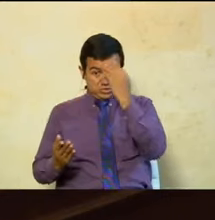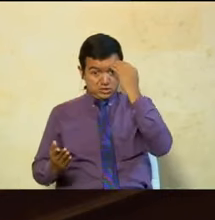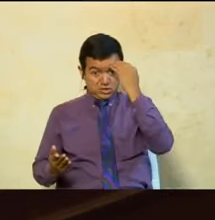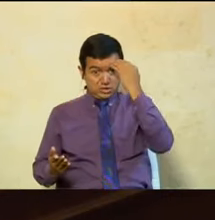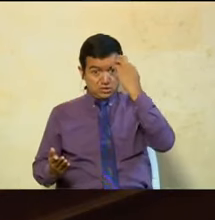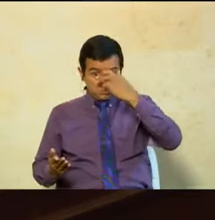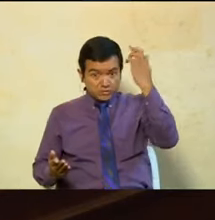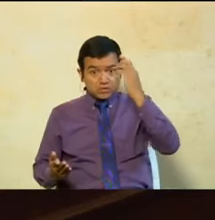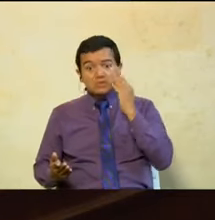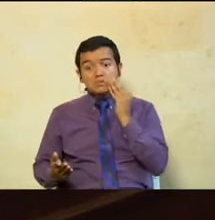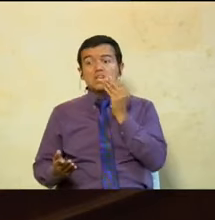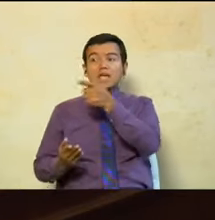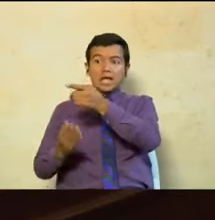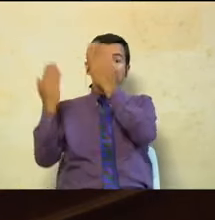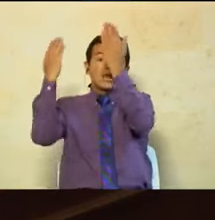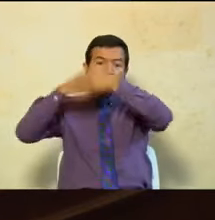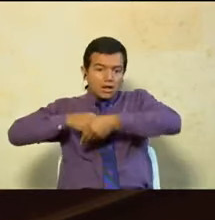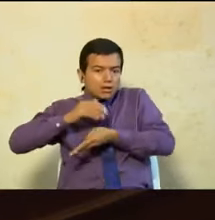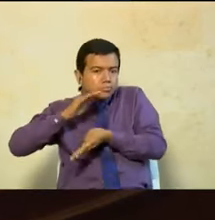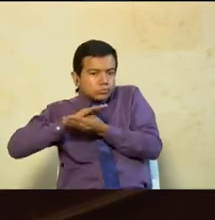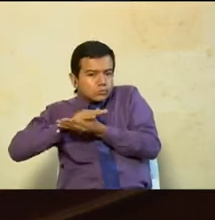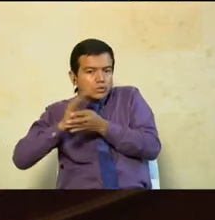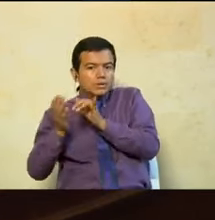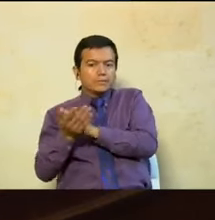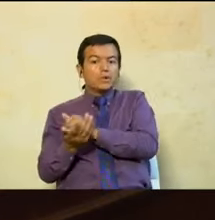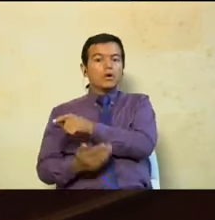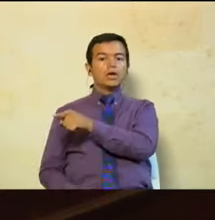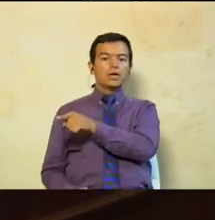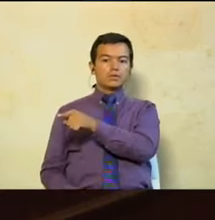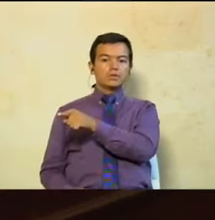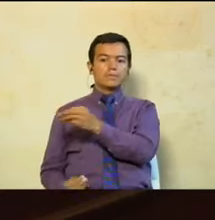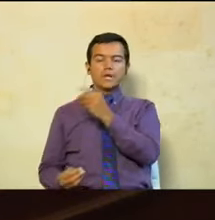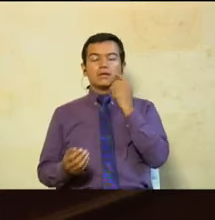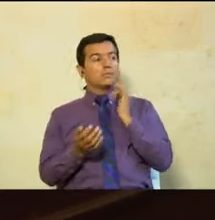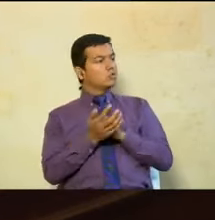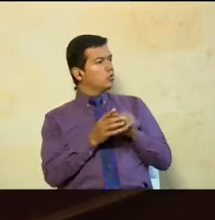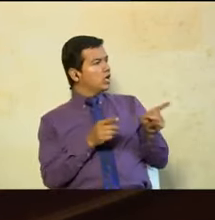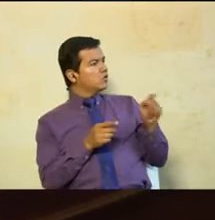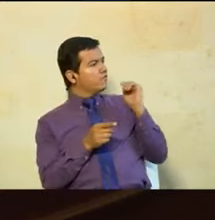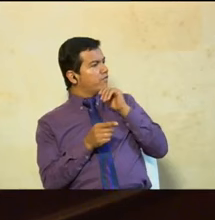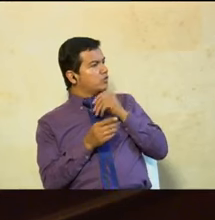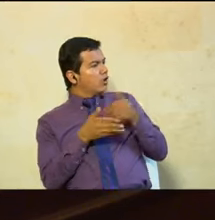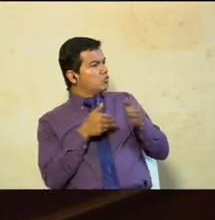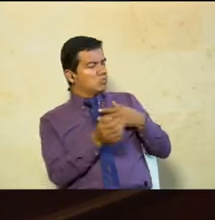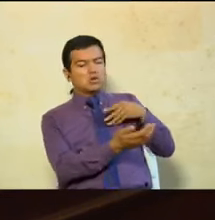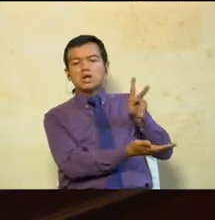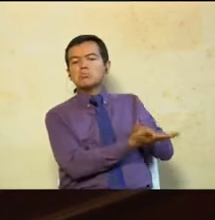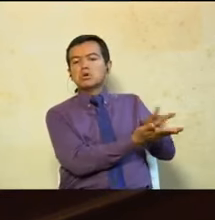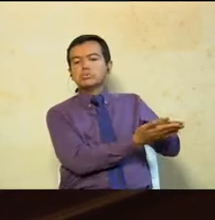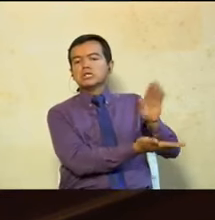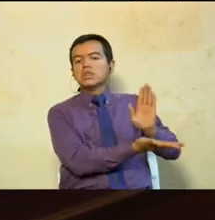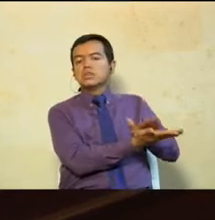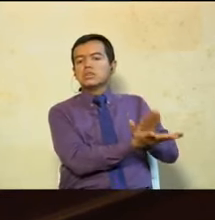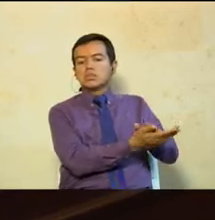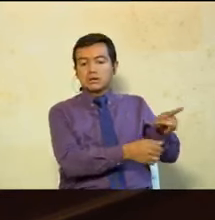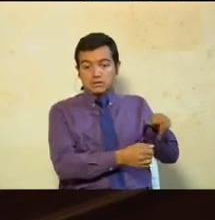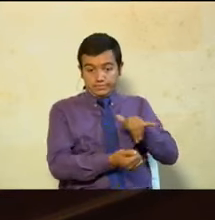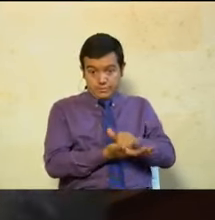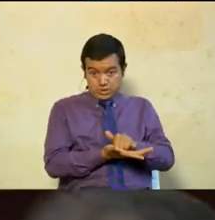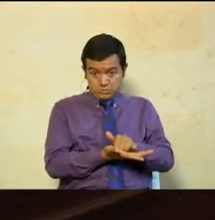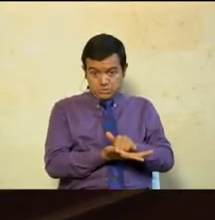precisamente actos de corrupción para el reconocimiento de profesionales que no tenían eh eh